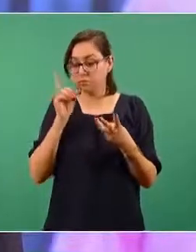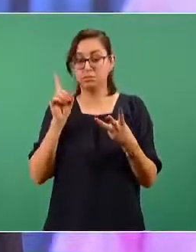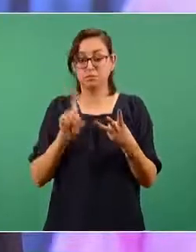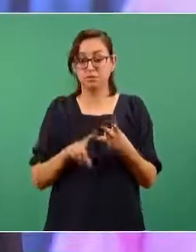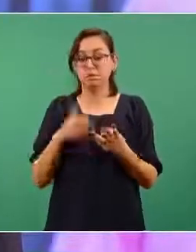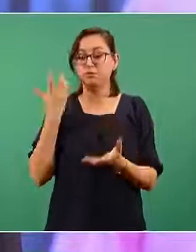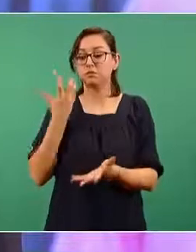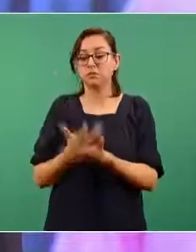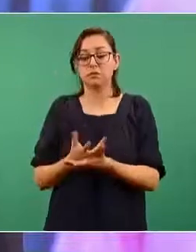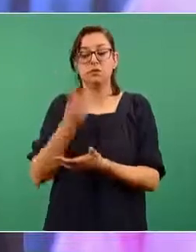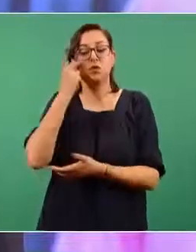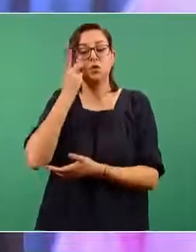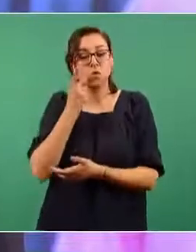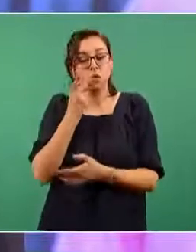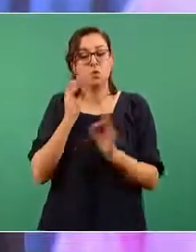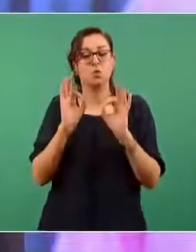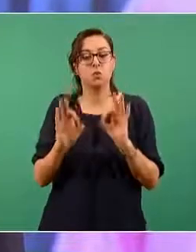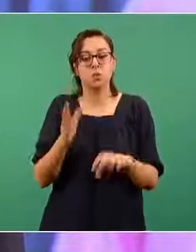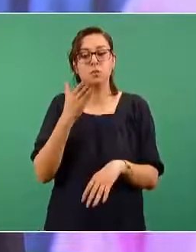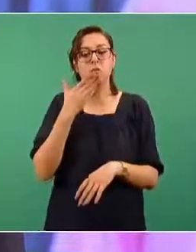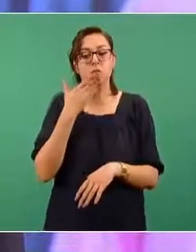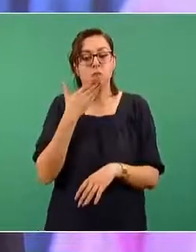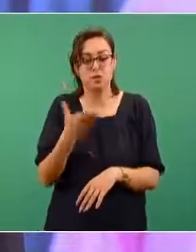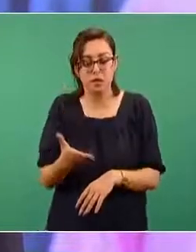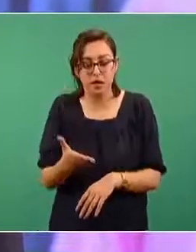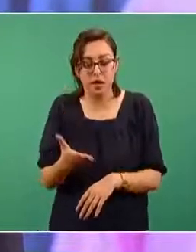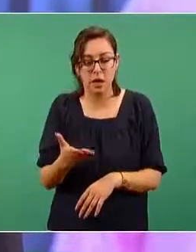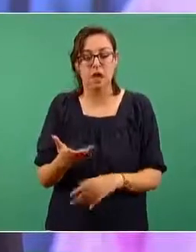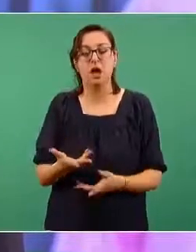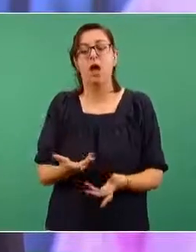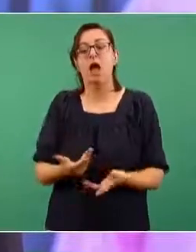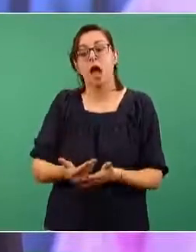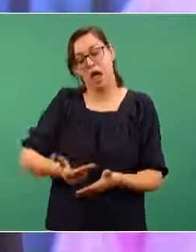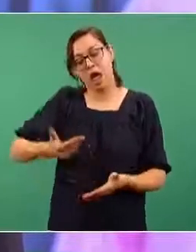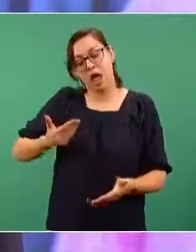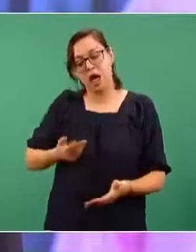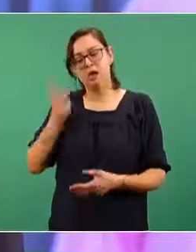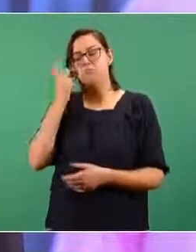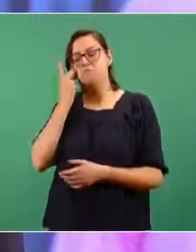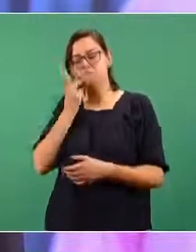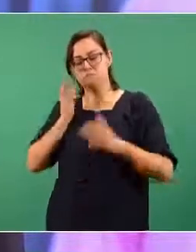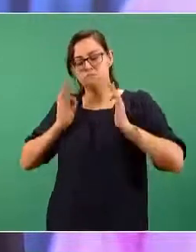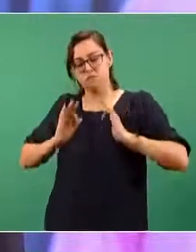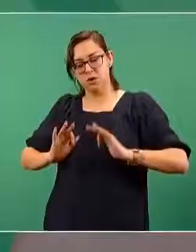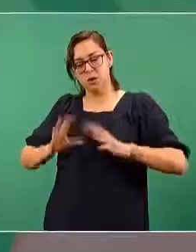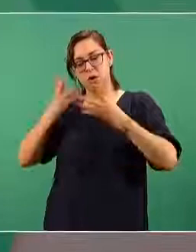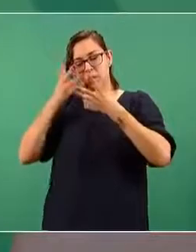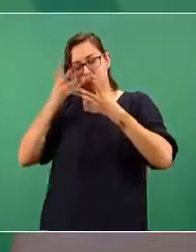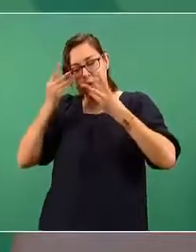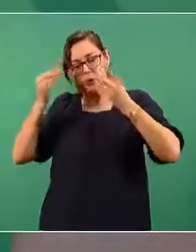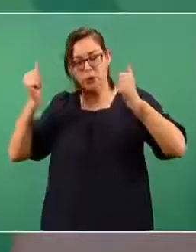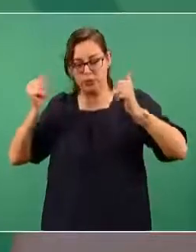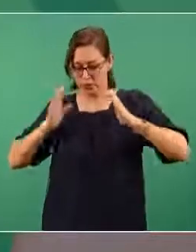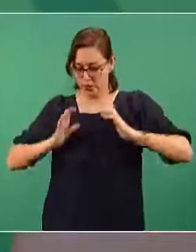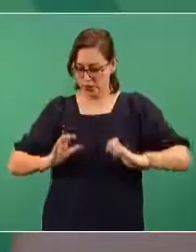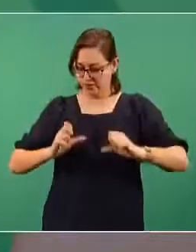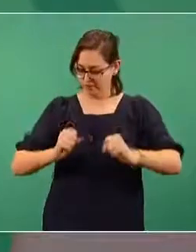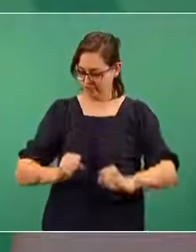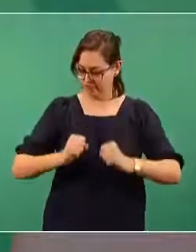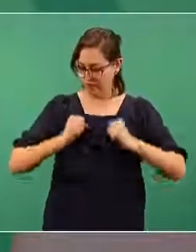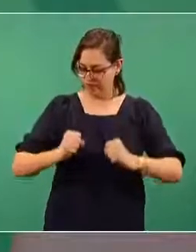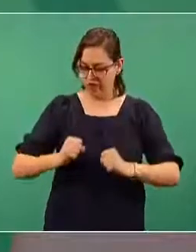bien descansados. El sueño, la higiene del sueño es importante para tener un buen sistema